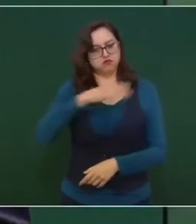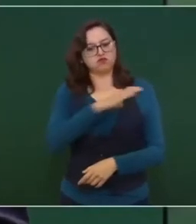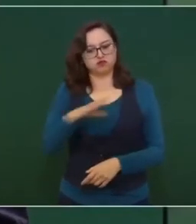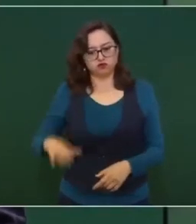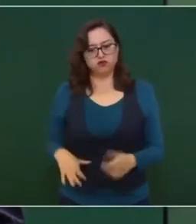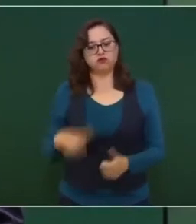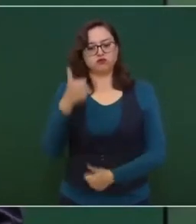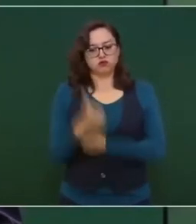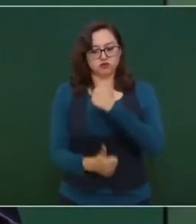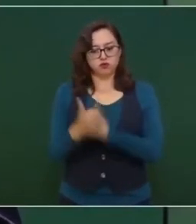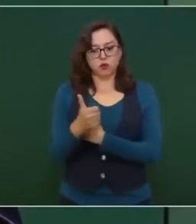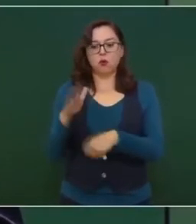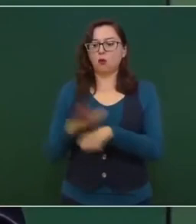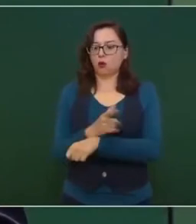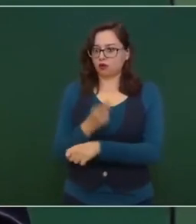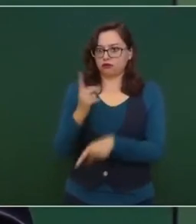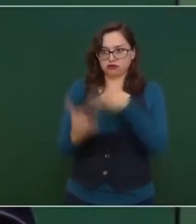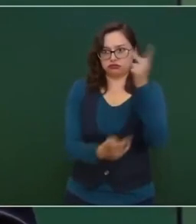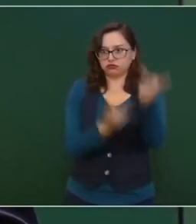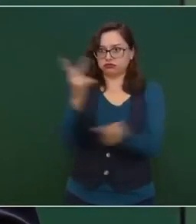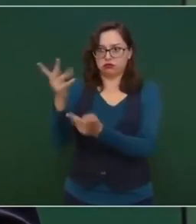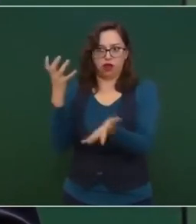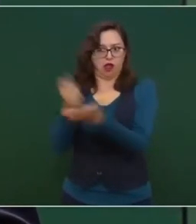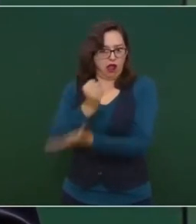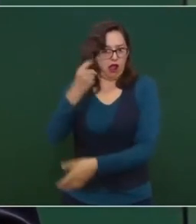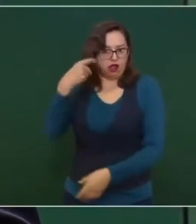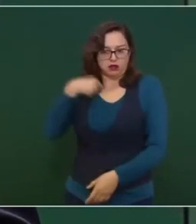porque gané la encuesta.